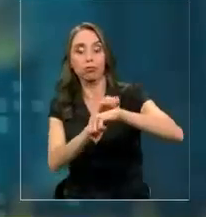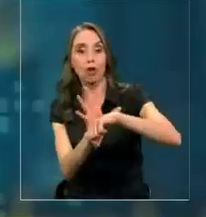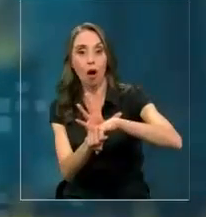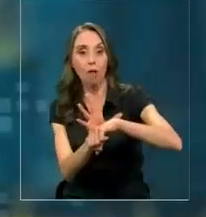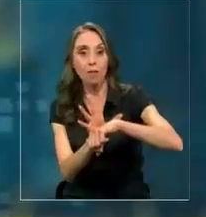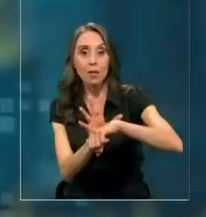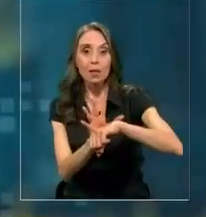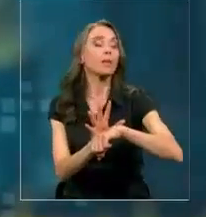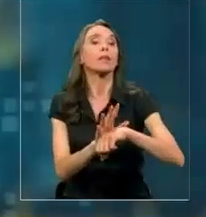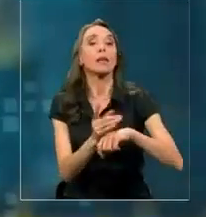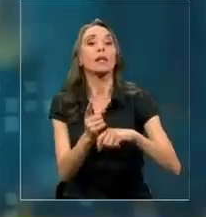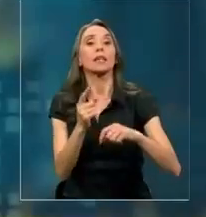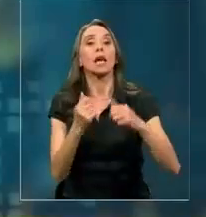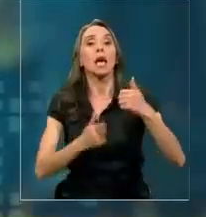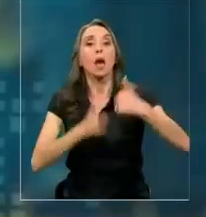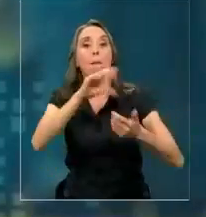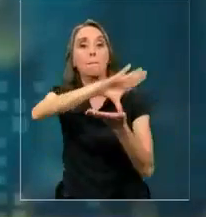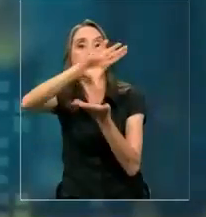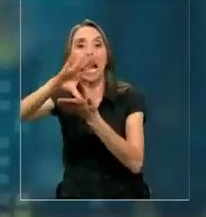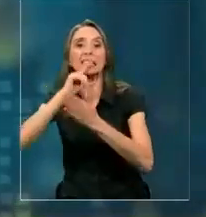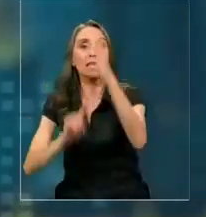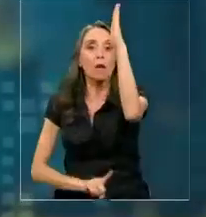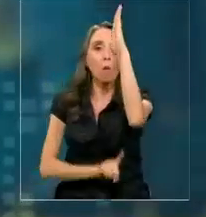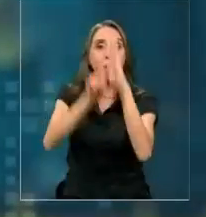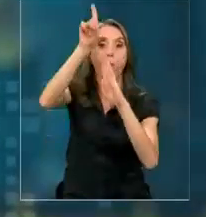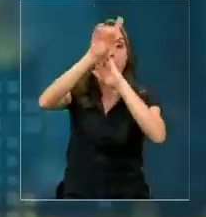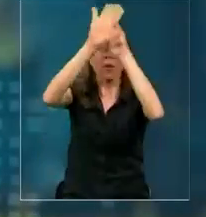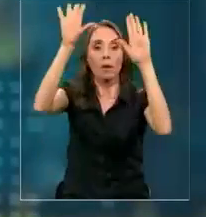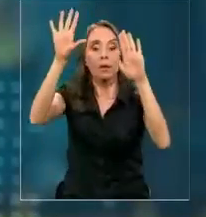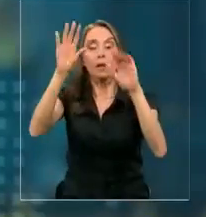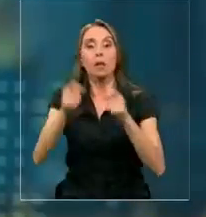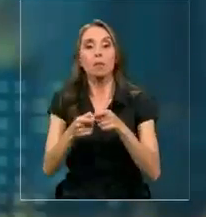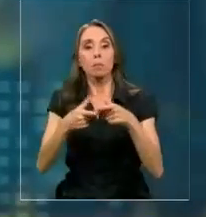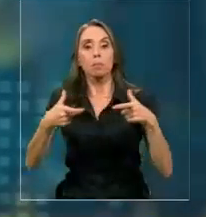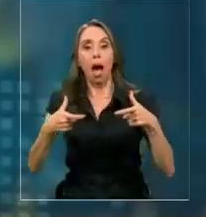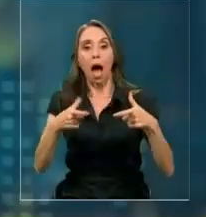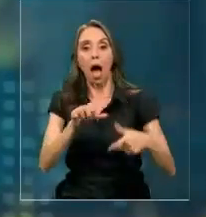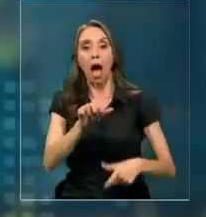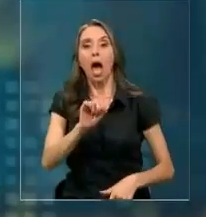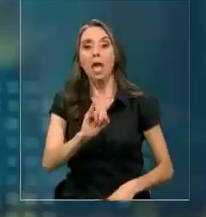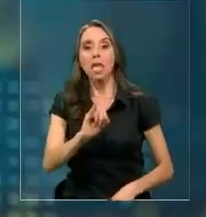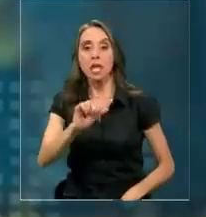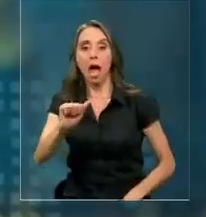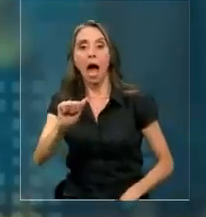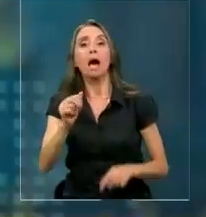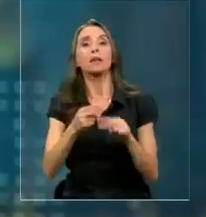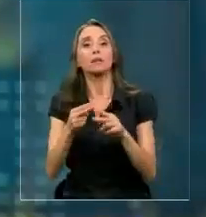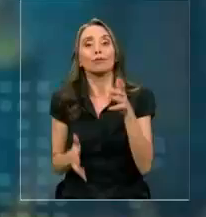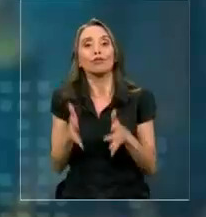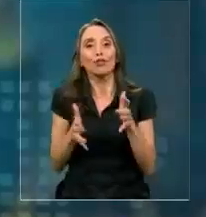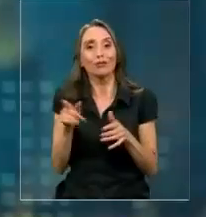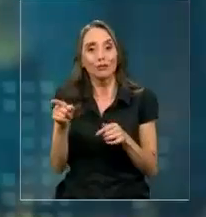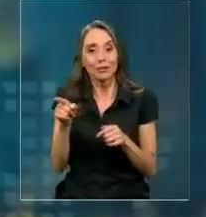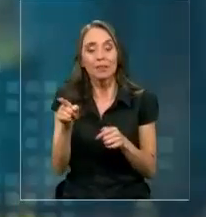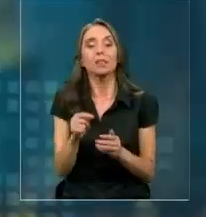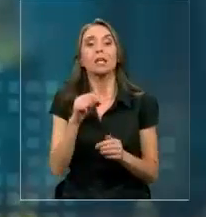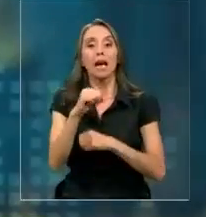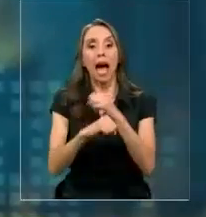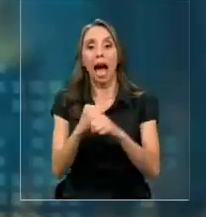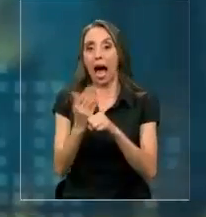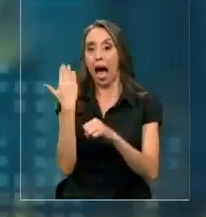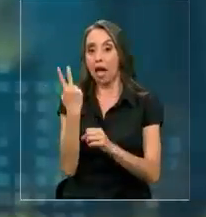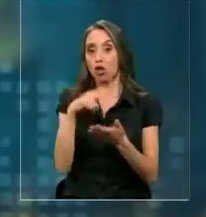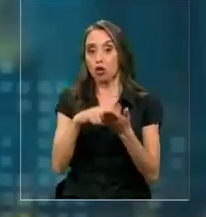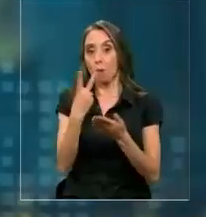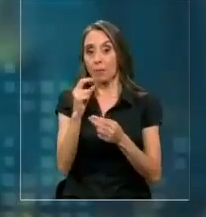la reactivación de la carrera espacial y el desarrollo de la inteligencia artificial son algunos de los hitos por los que este 2020